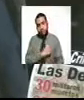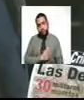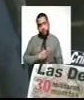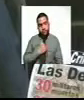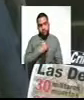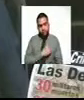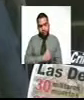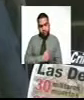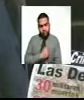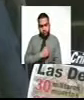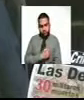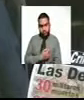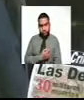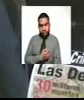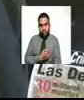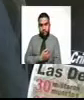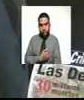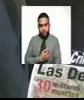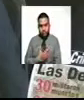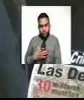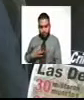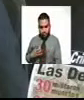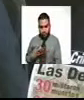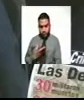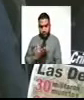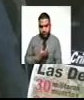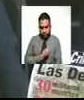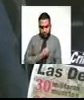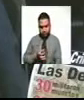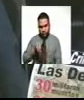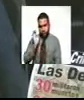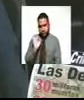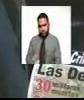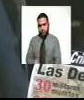uno le gusta que lo oigan. Nosotros aquí siempre